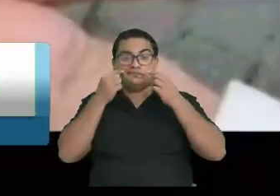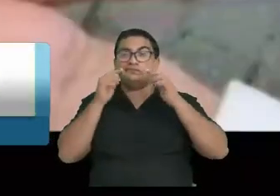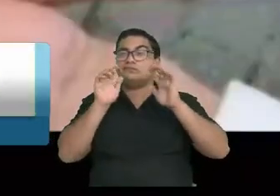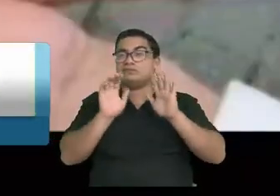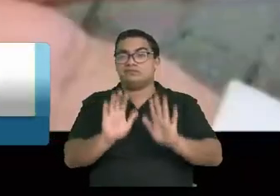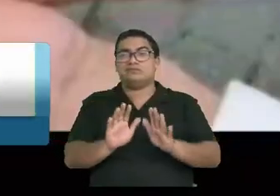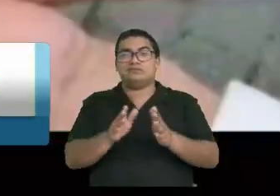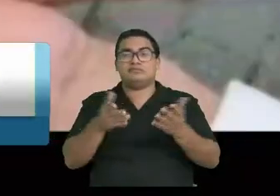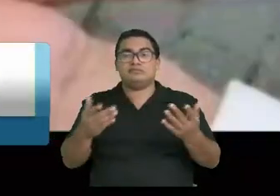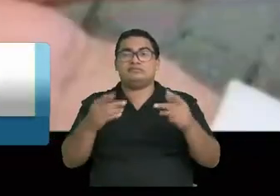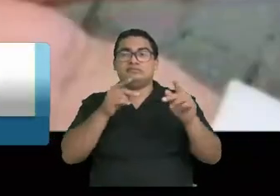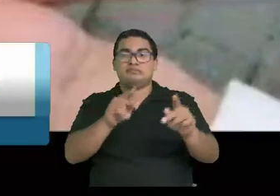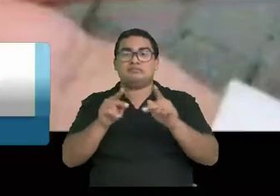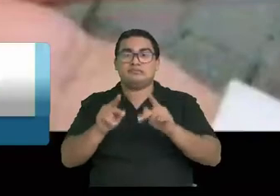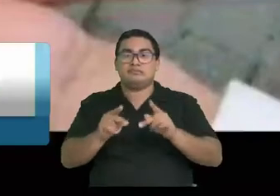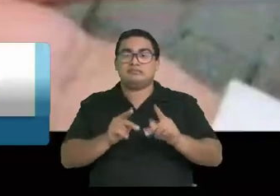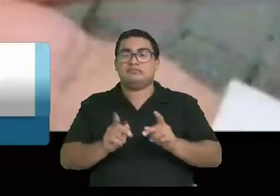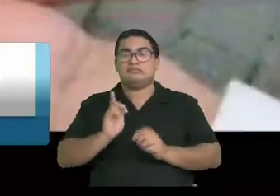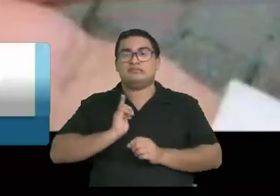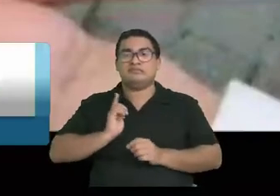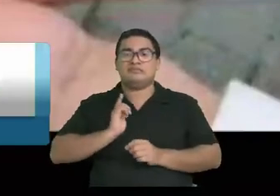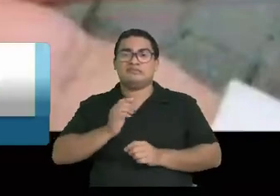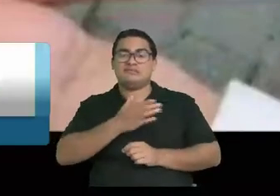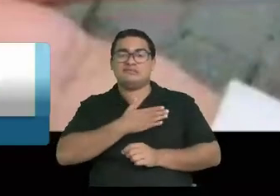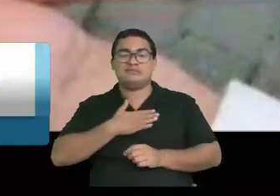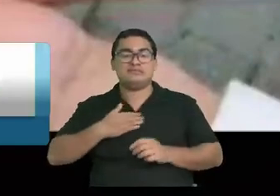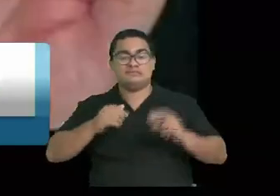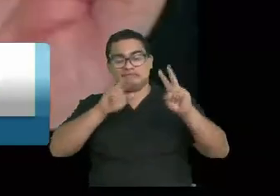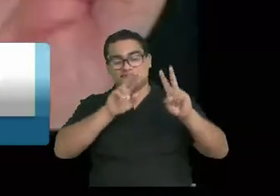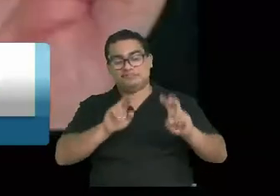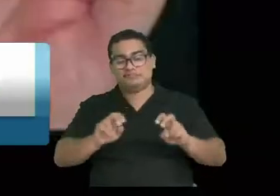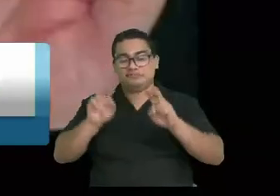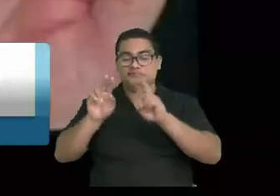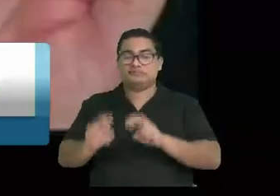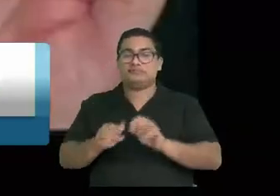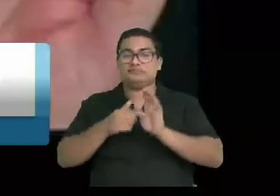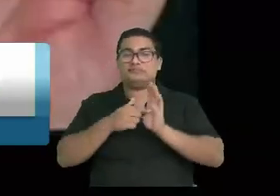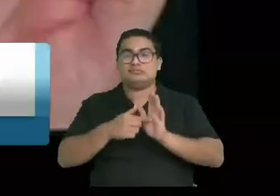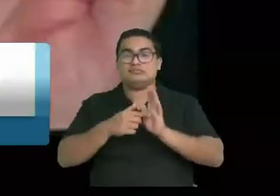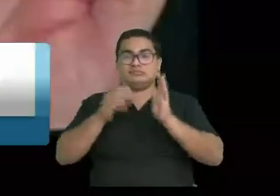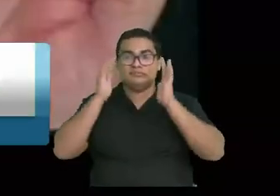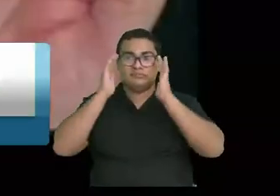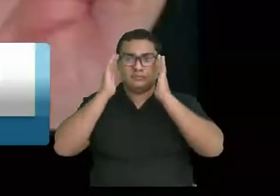multidisciplinario para que el paciente tenga una mejor valoración. Y en este caso, como la